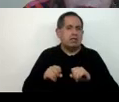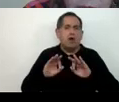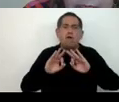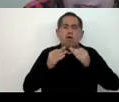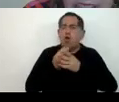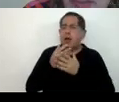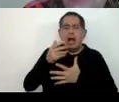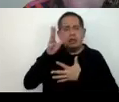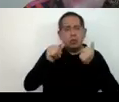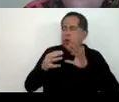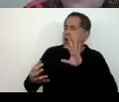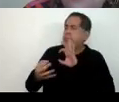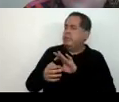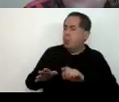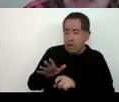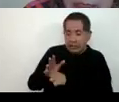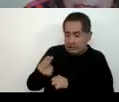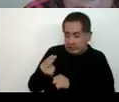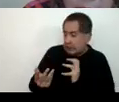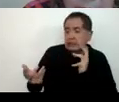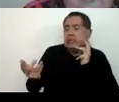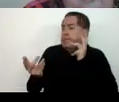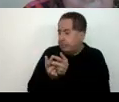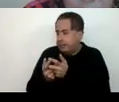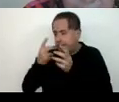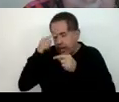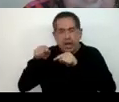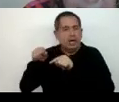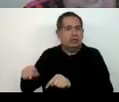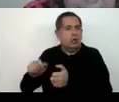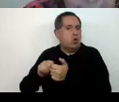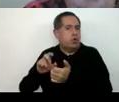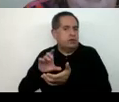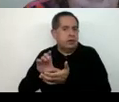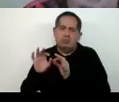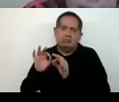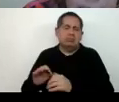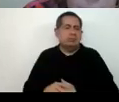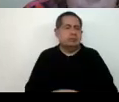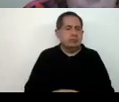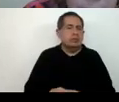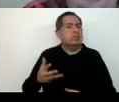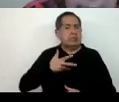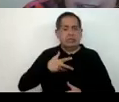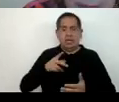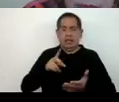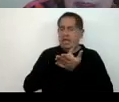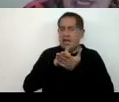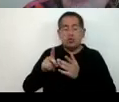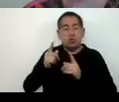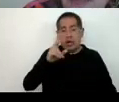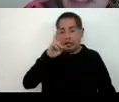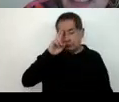tecnologías acordes a los requerimientos de las personas que cursen con una discapacidad. Derecho al respeto